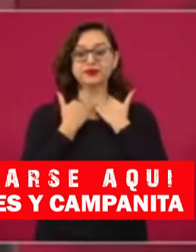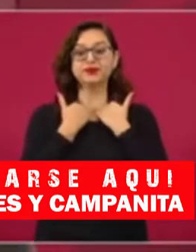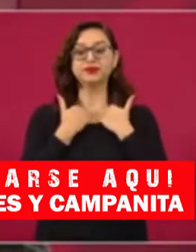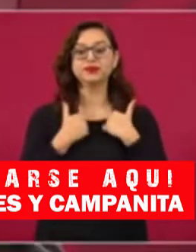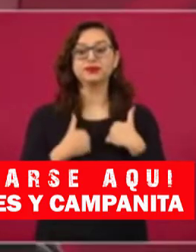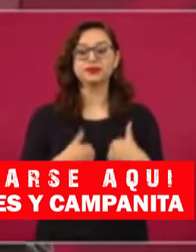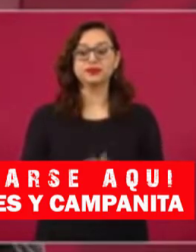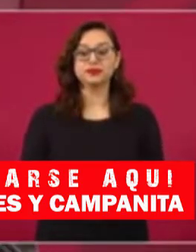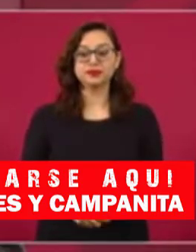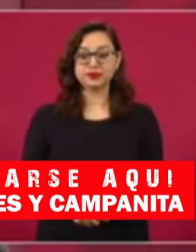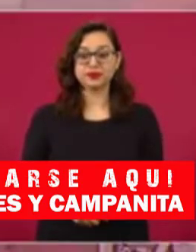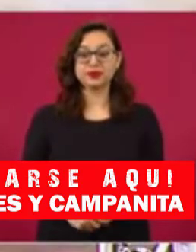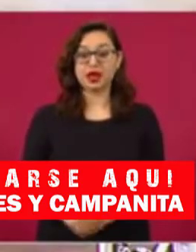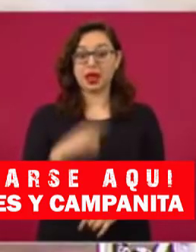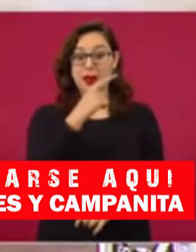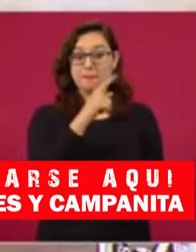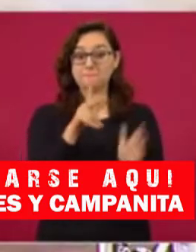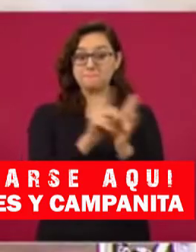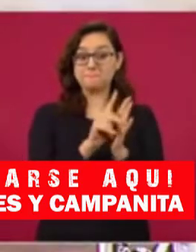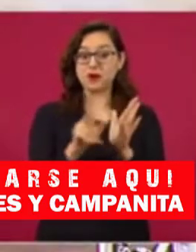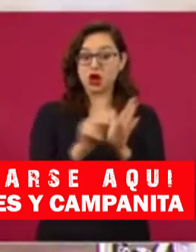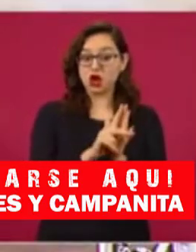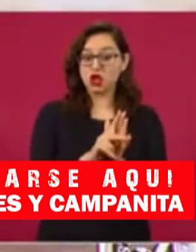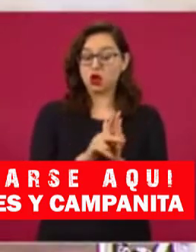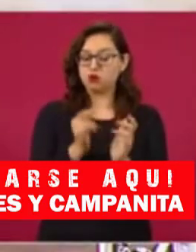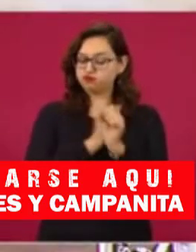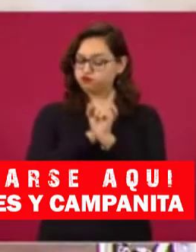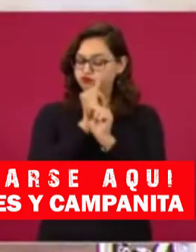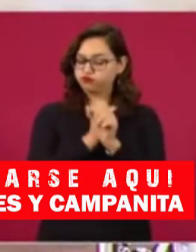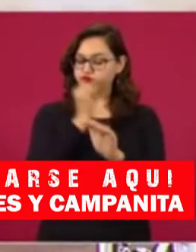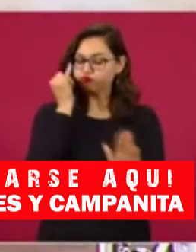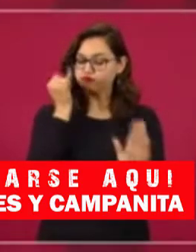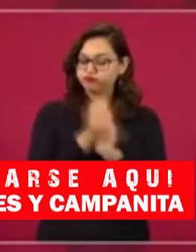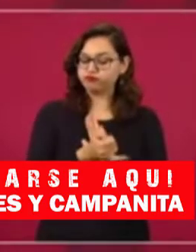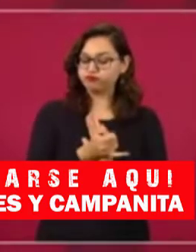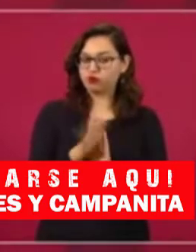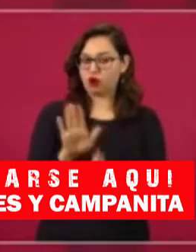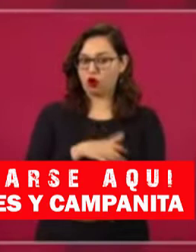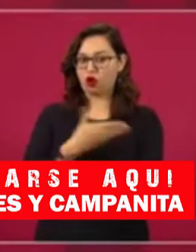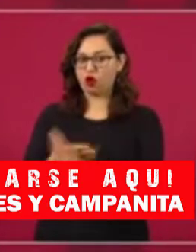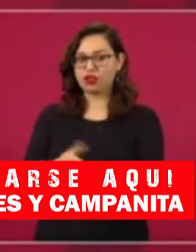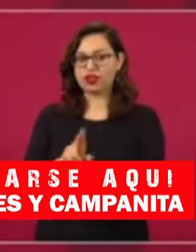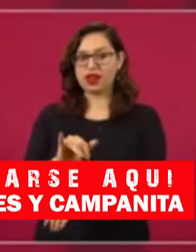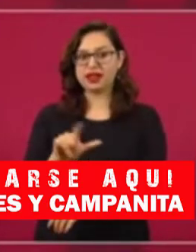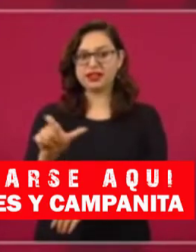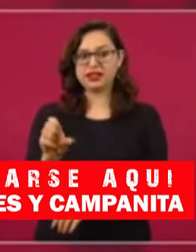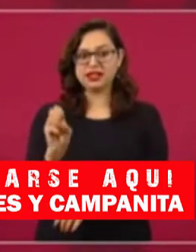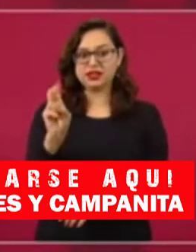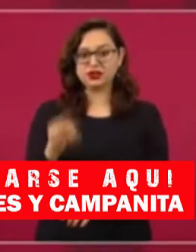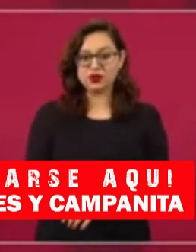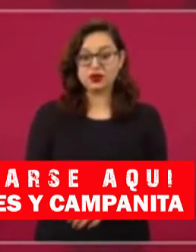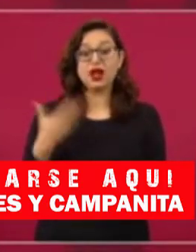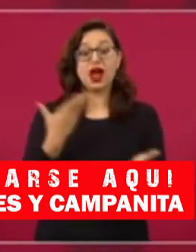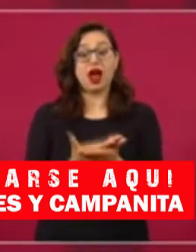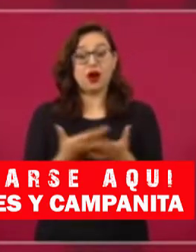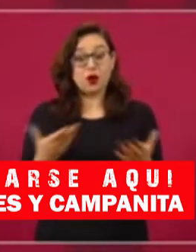llevó a Nixon a renunciar. Ahora tiene de escritor